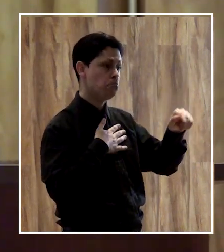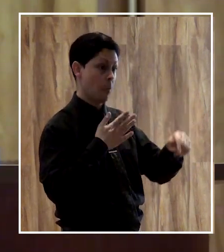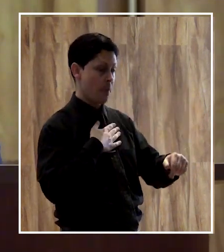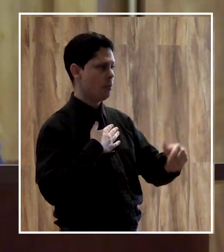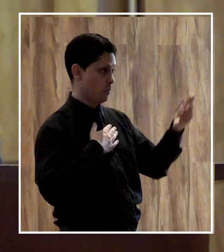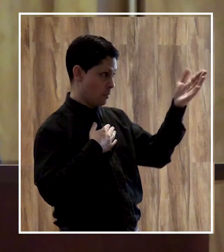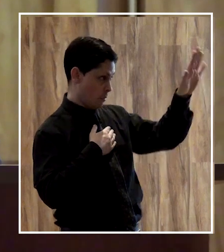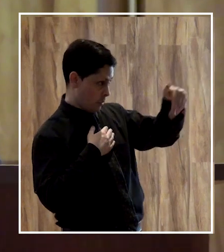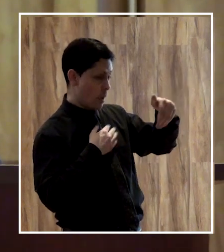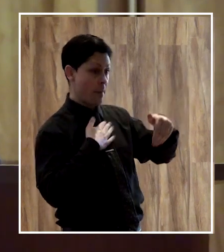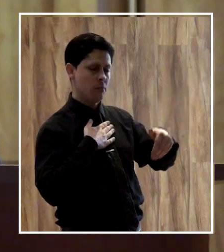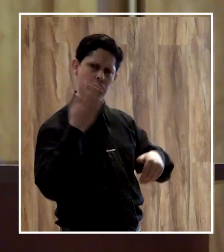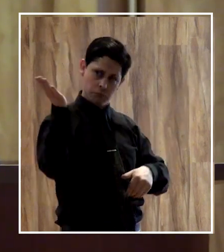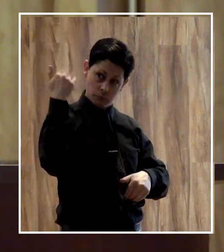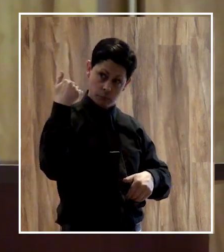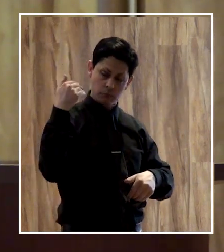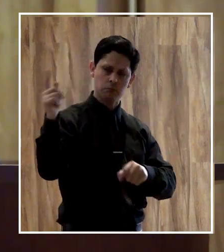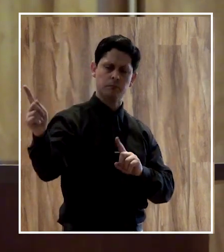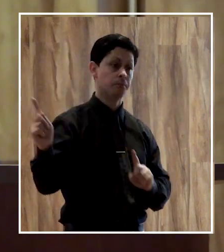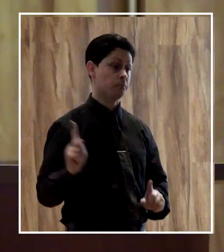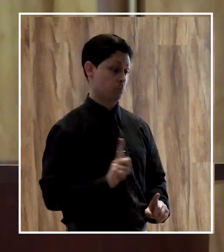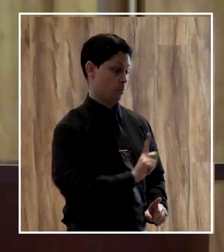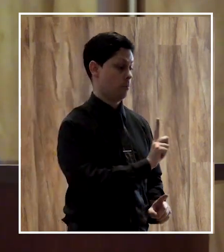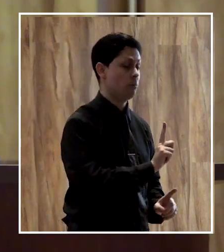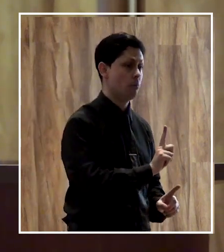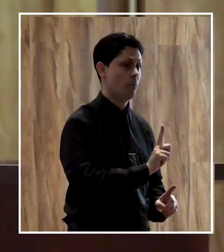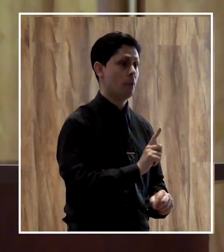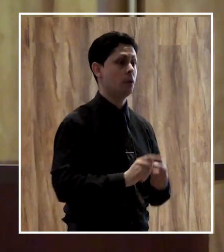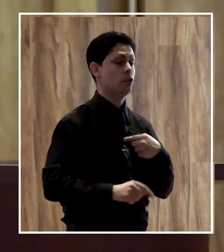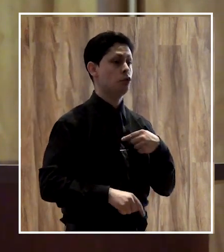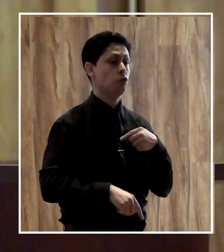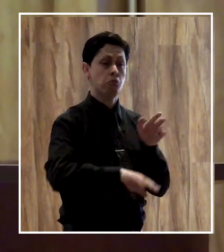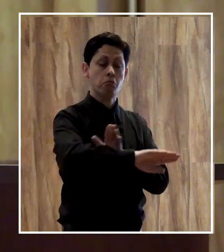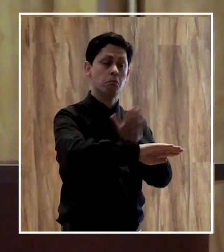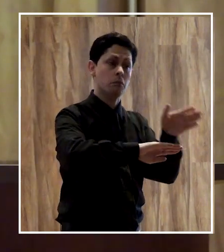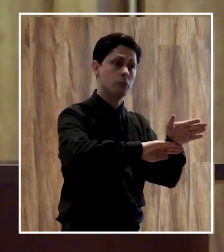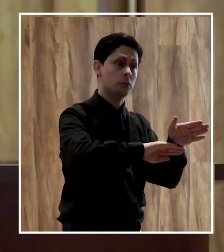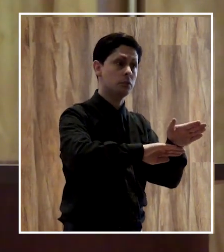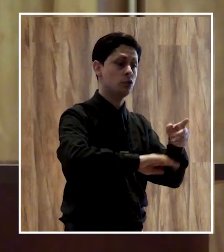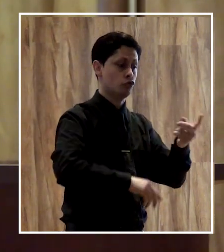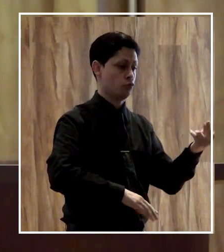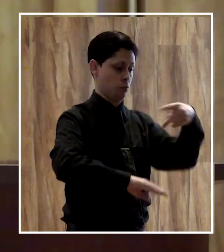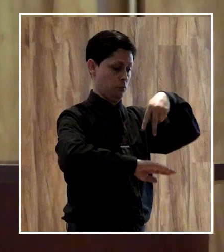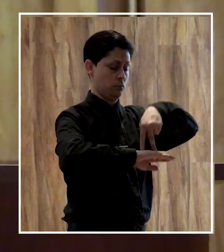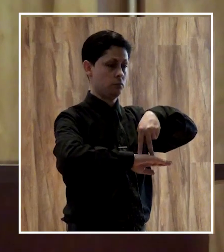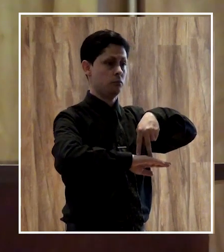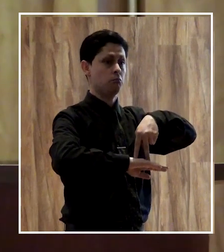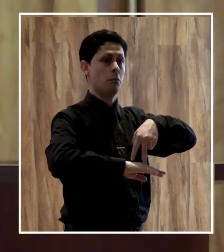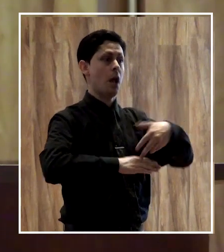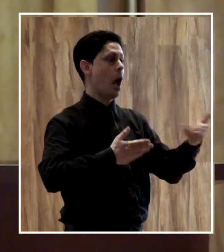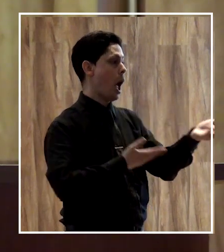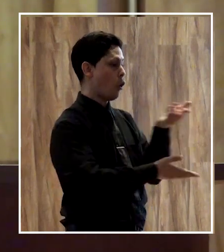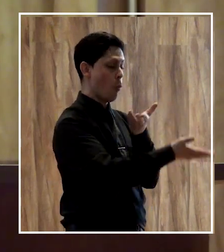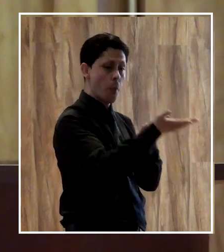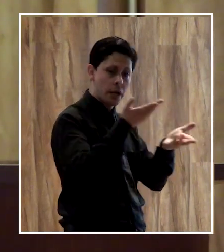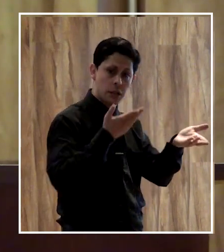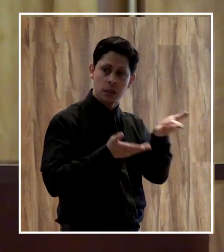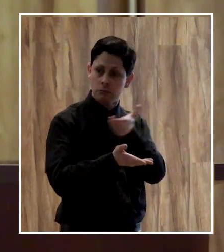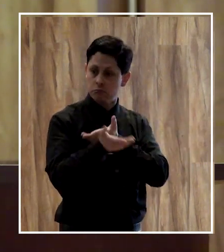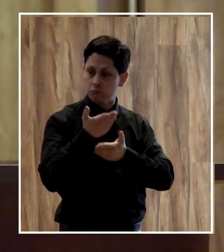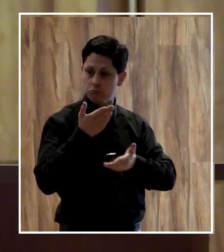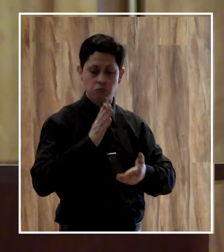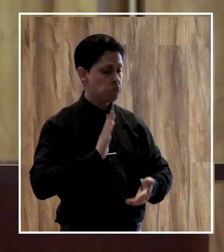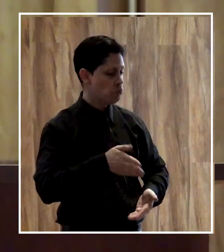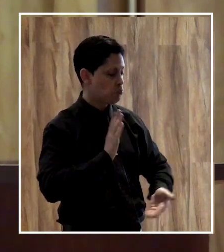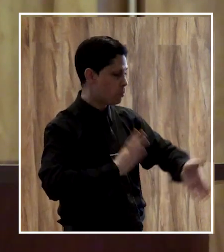me llamaron, me invitaron que viniera a compartir y a seguir